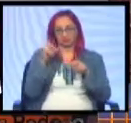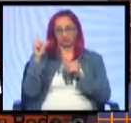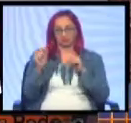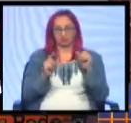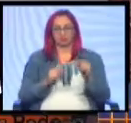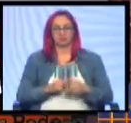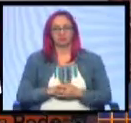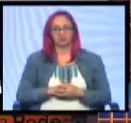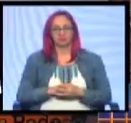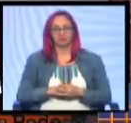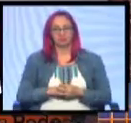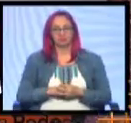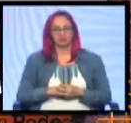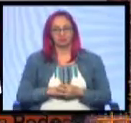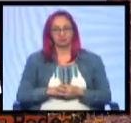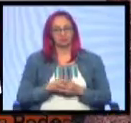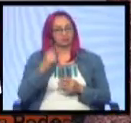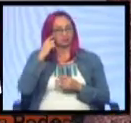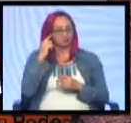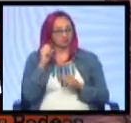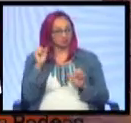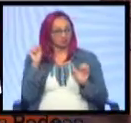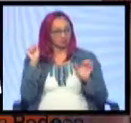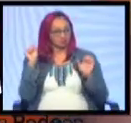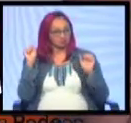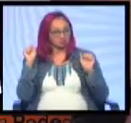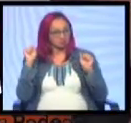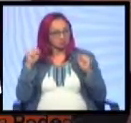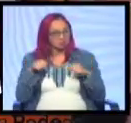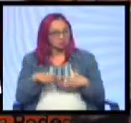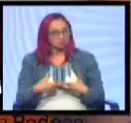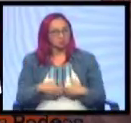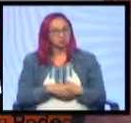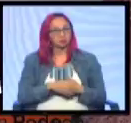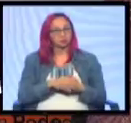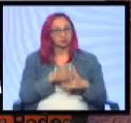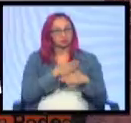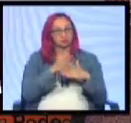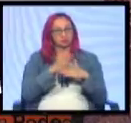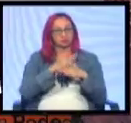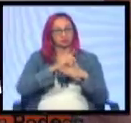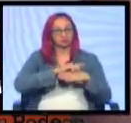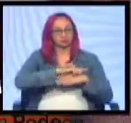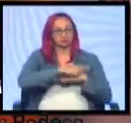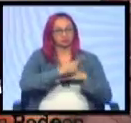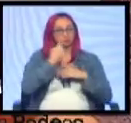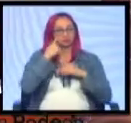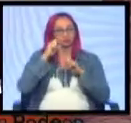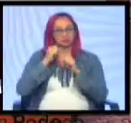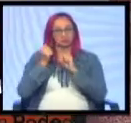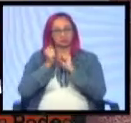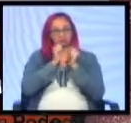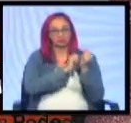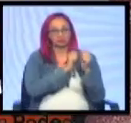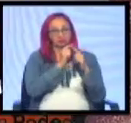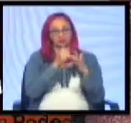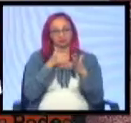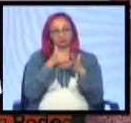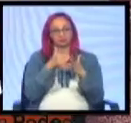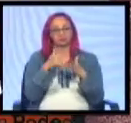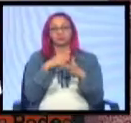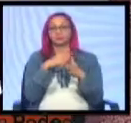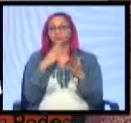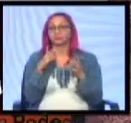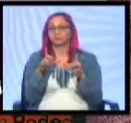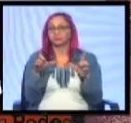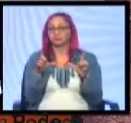alejados, para que pueda distribuir lotería, para que pueda cambiarnos premios en